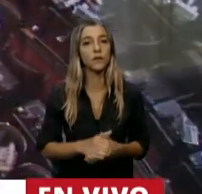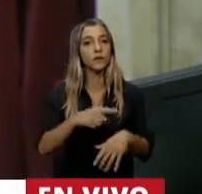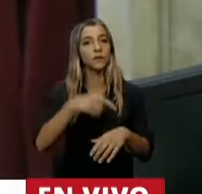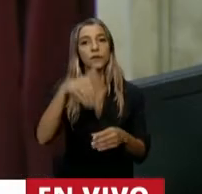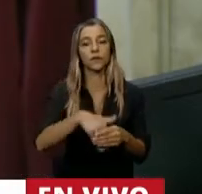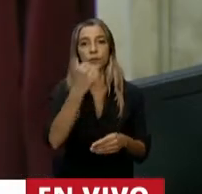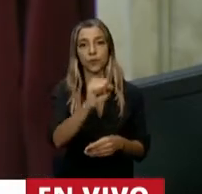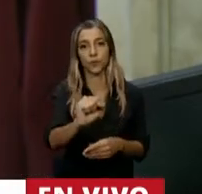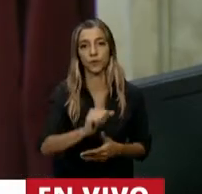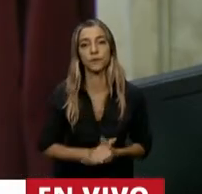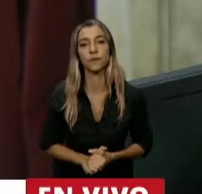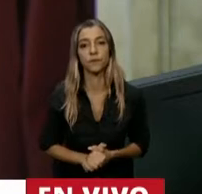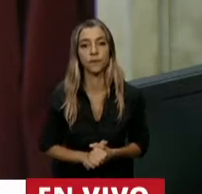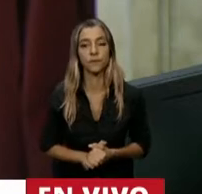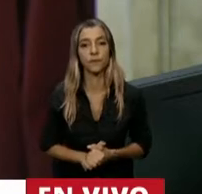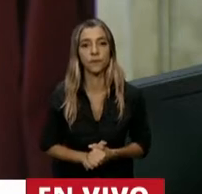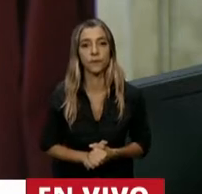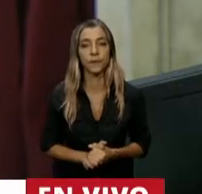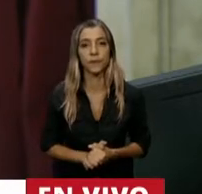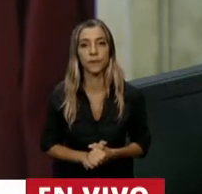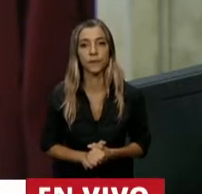Ausente a la hora de votar.